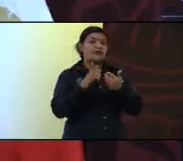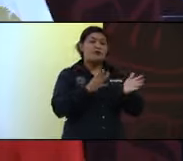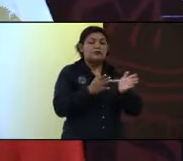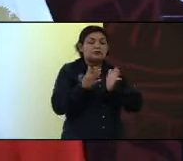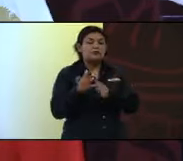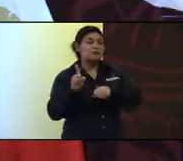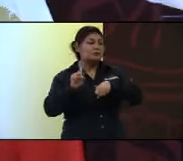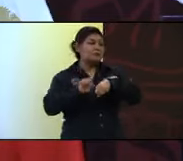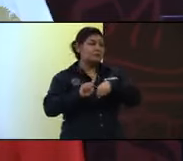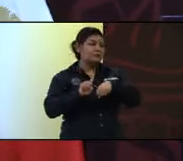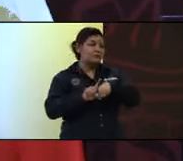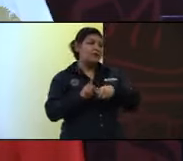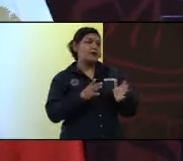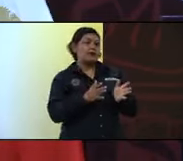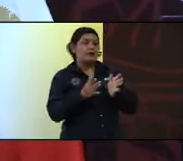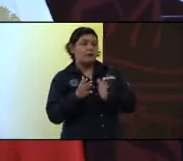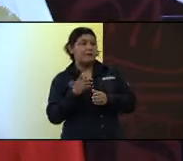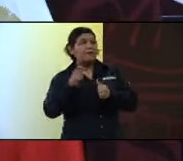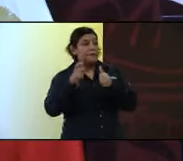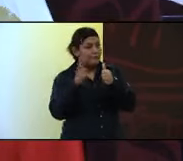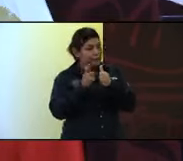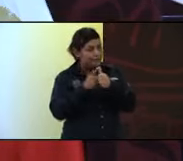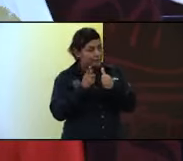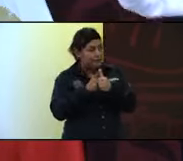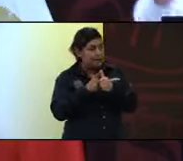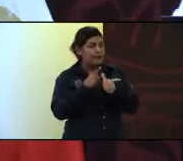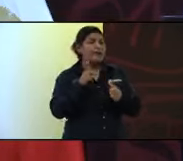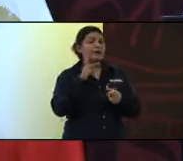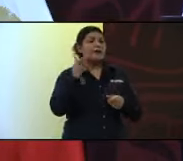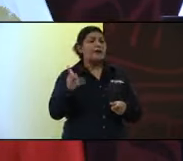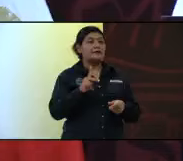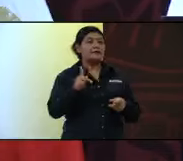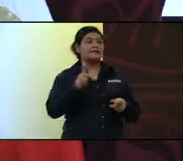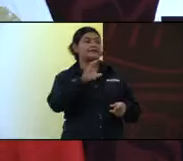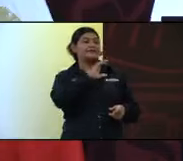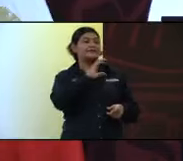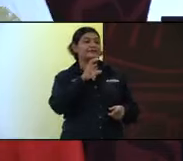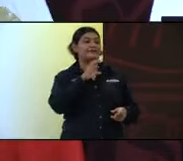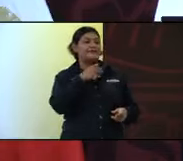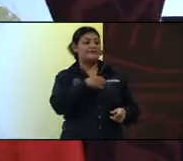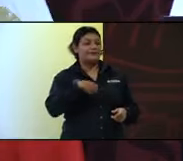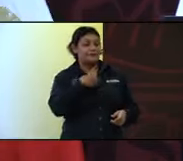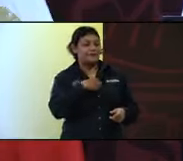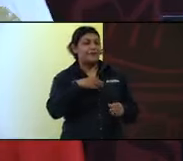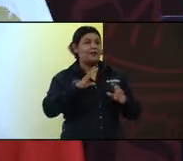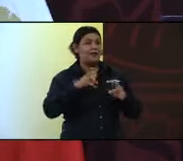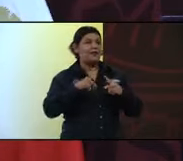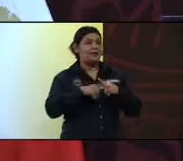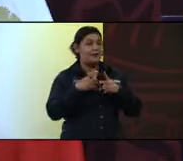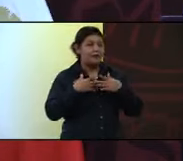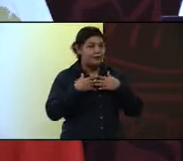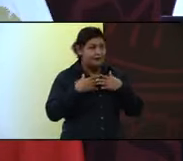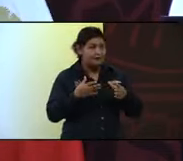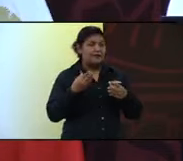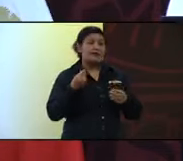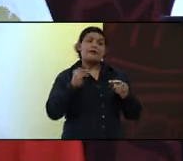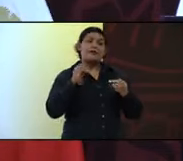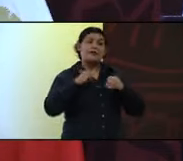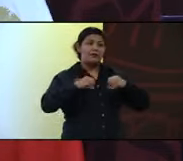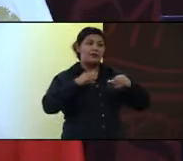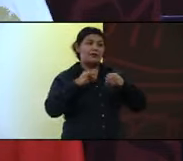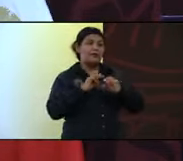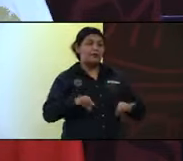Primero consensuamos, primero tenemos al pueblo contento y después arrancamos alguna acción, aun cuando sea una obra tan importante